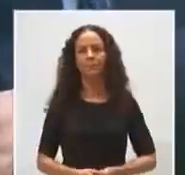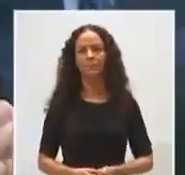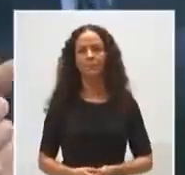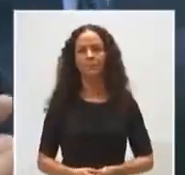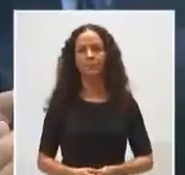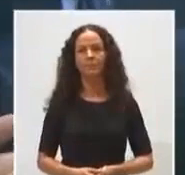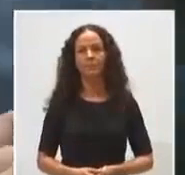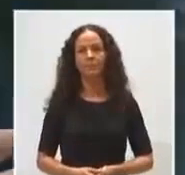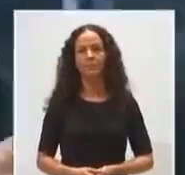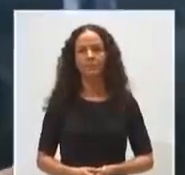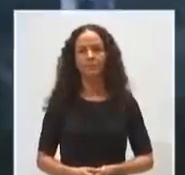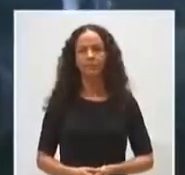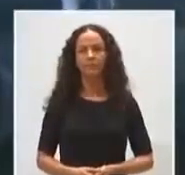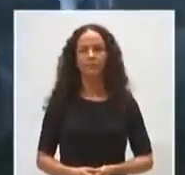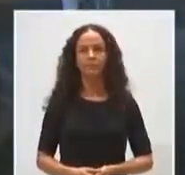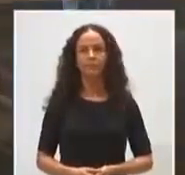como realmente